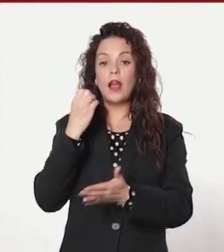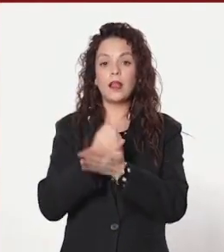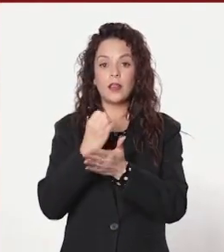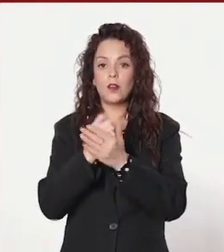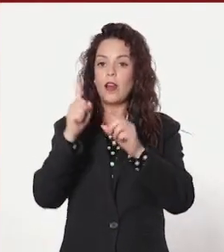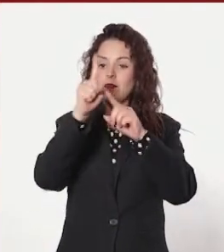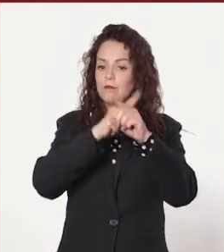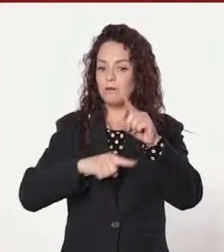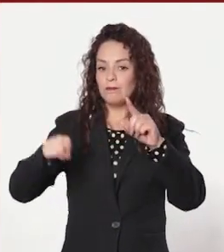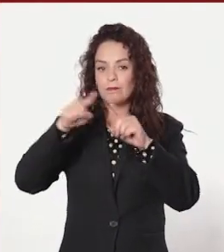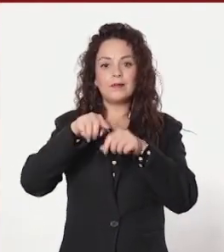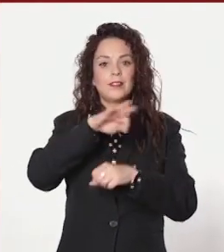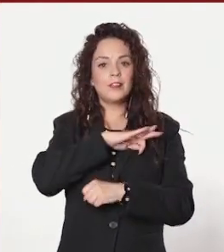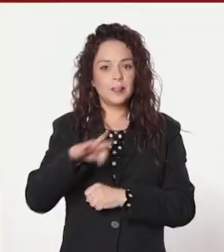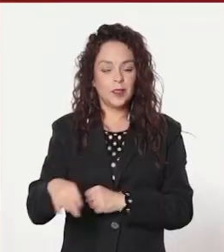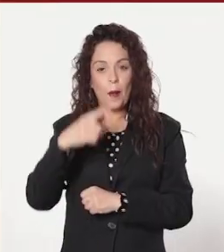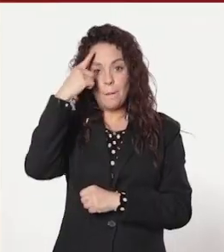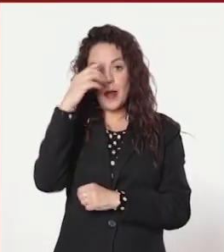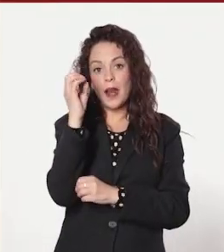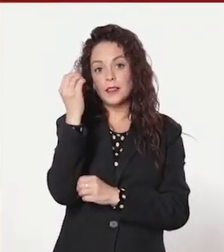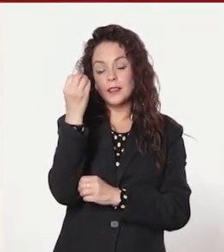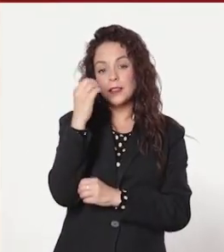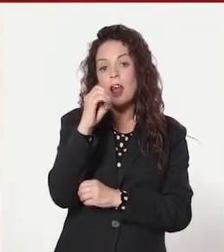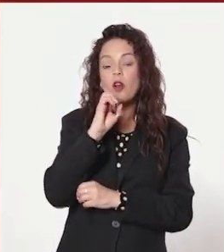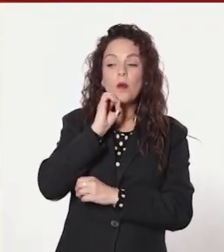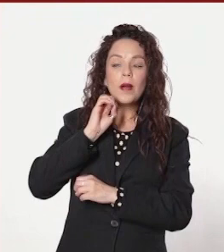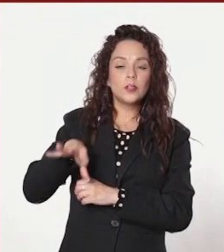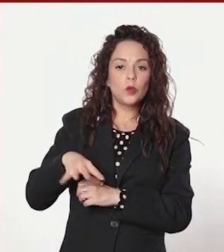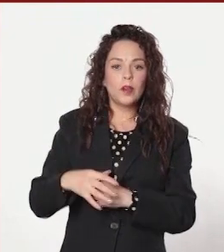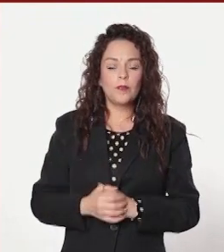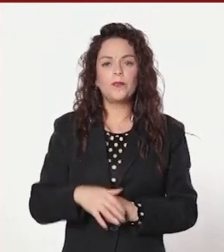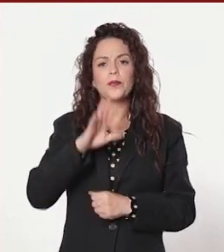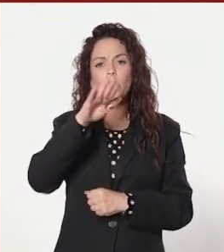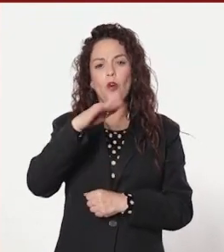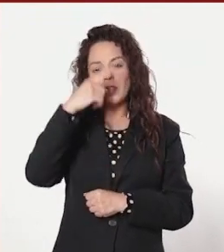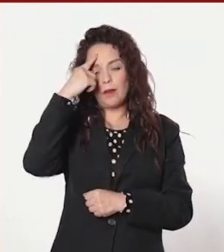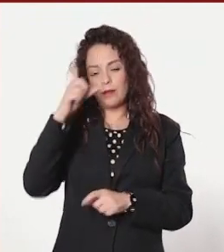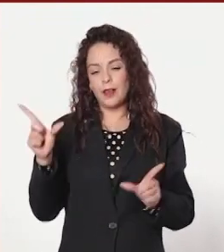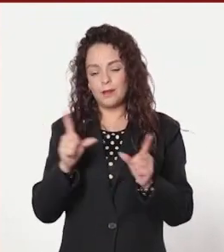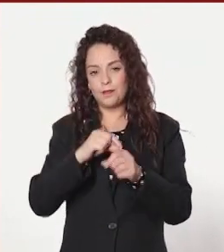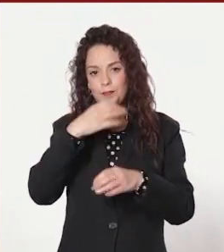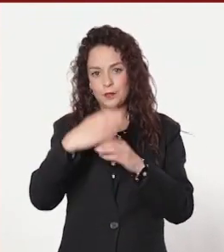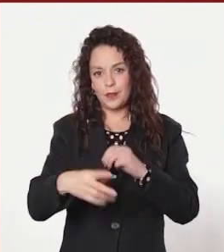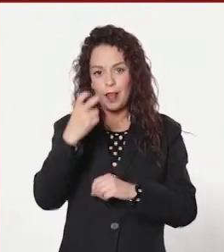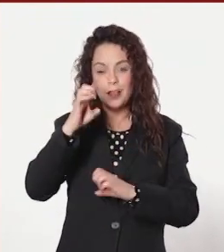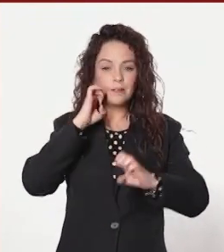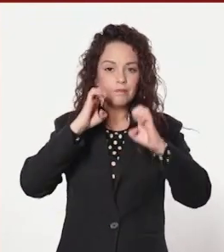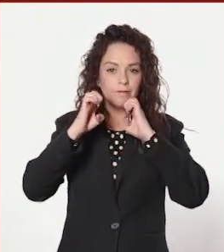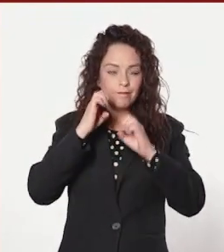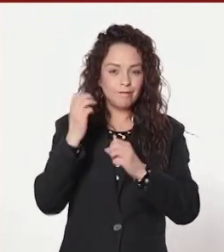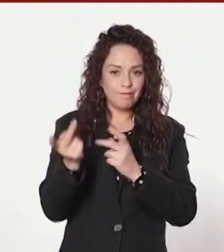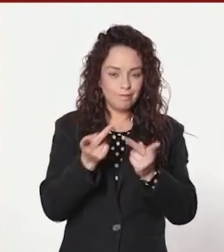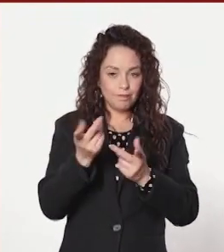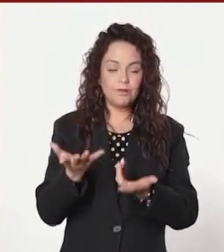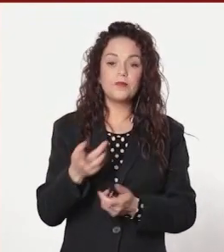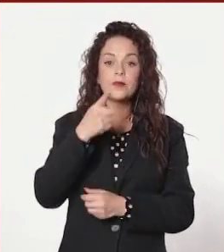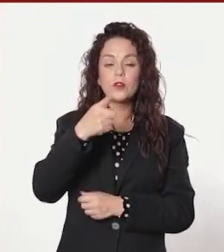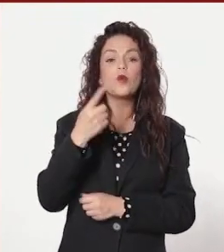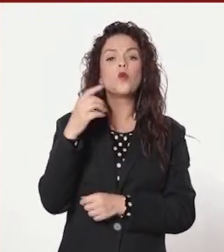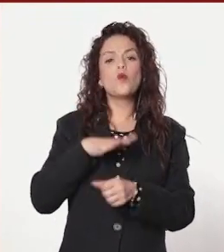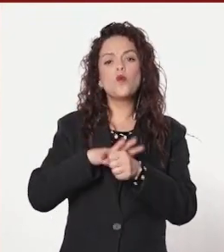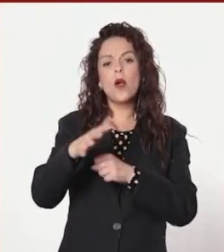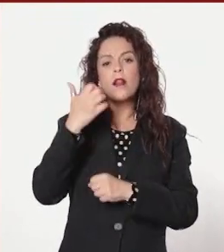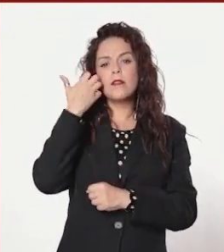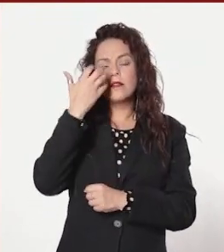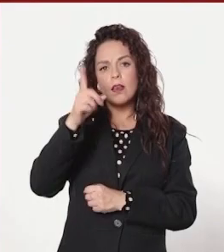y lo que decía de que haya cero basura. Oye, Sofía, y ya para concluir esta entrevista, ¿qué mensaje te gustaría decirle a los jóvenes que